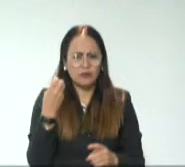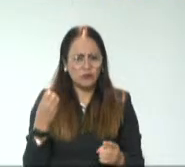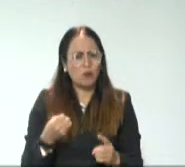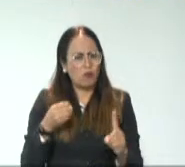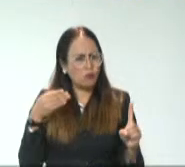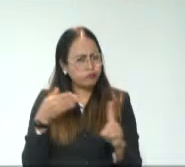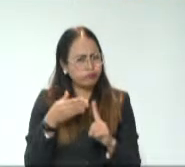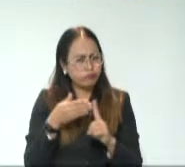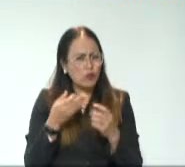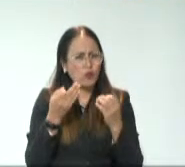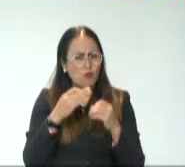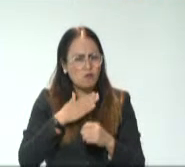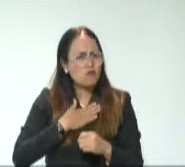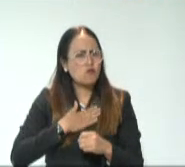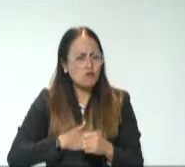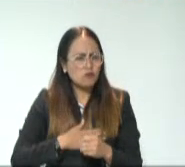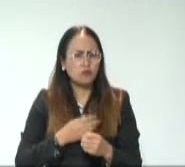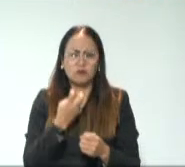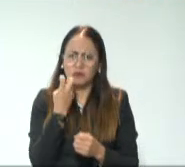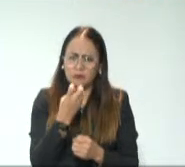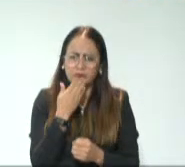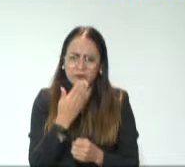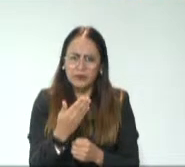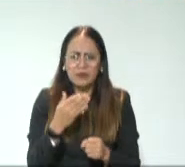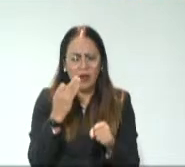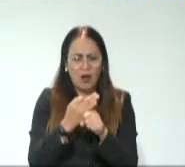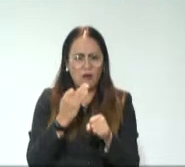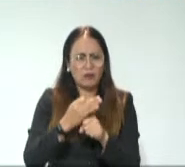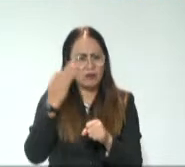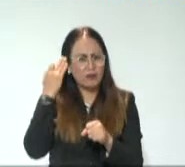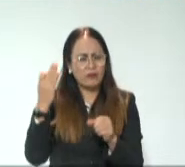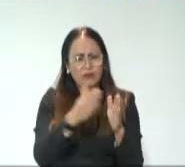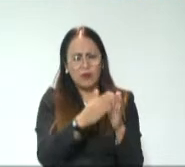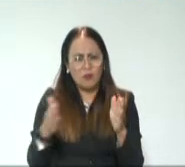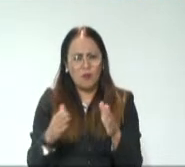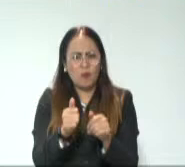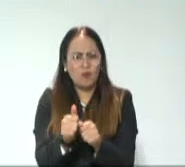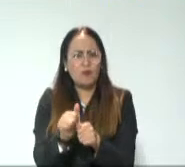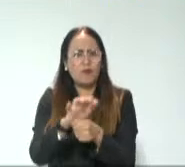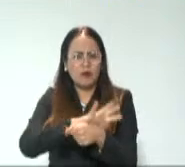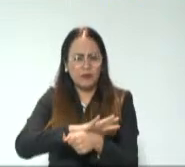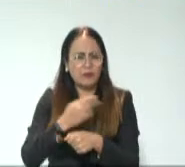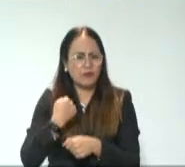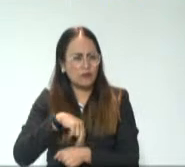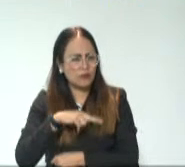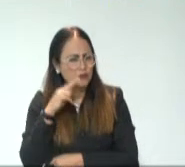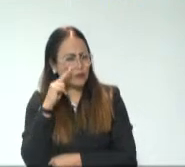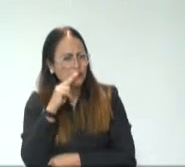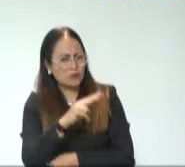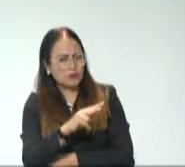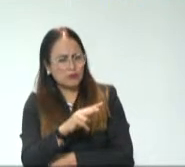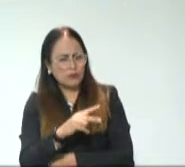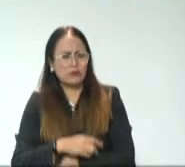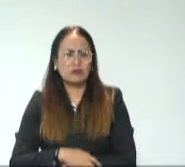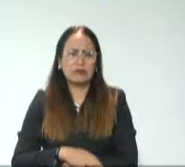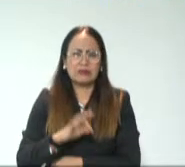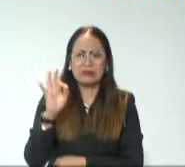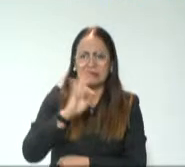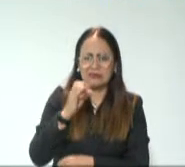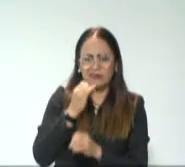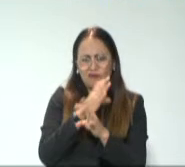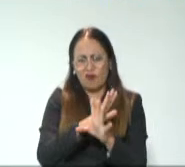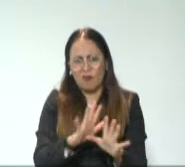un momento como una pandemia eh tal cual lo vivimos en estos momentos con una gestión opaca de la